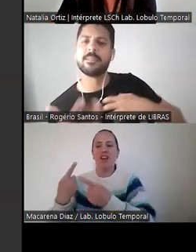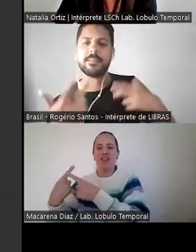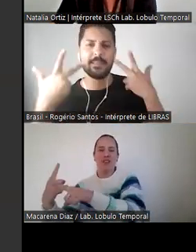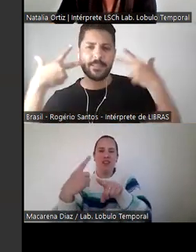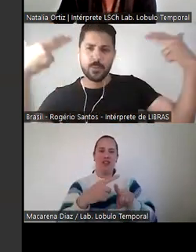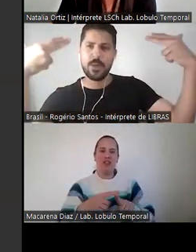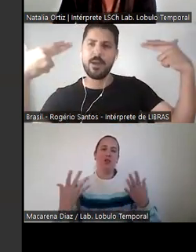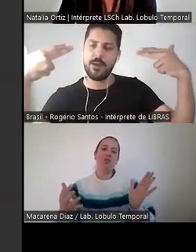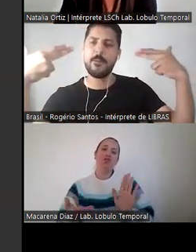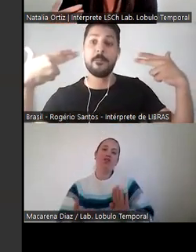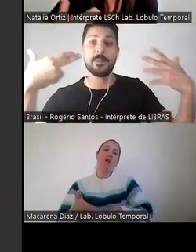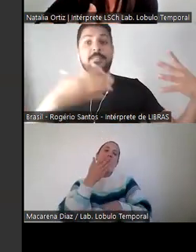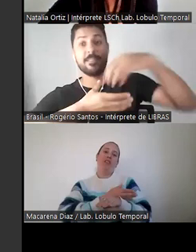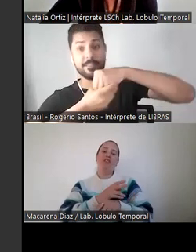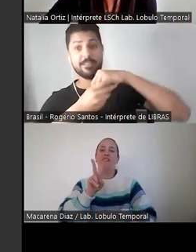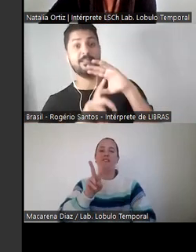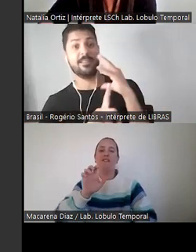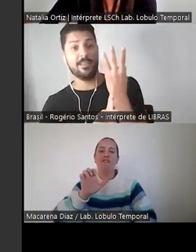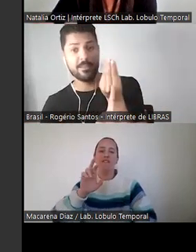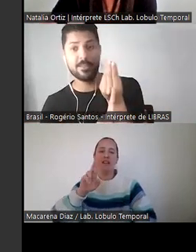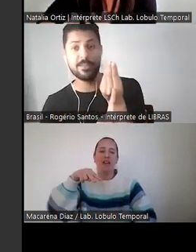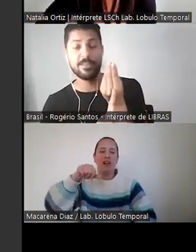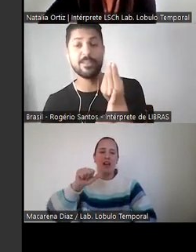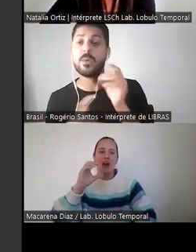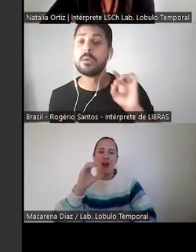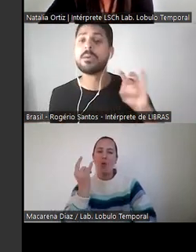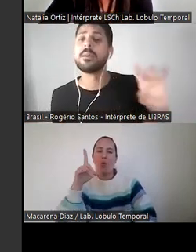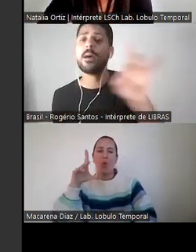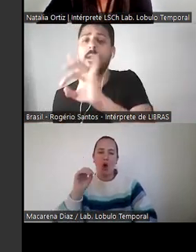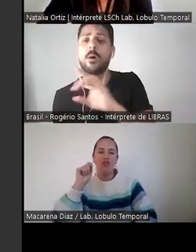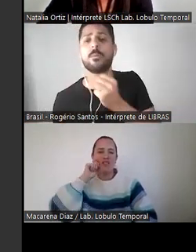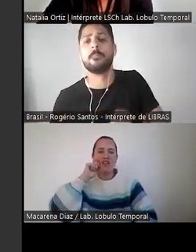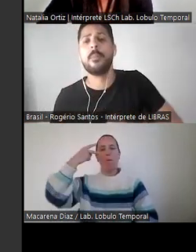arte. Porque implica que cada uno se expresa a través